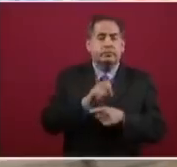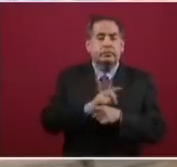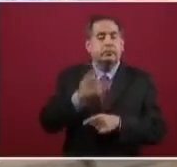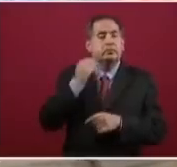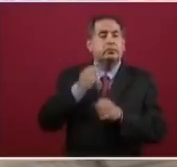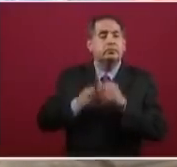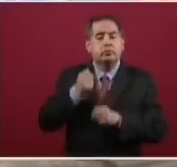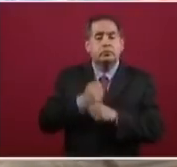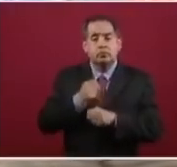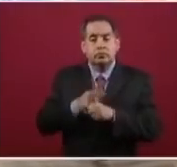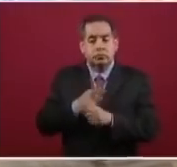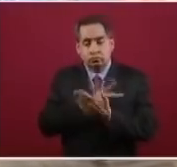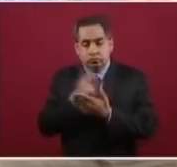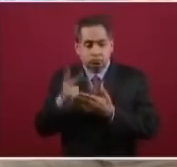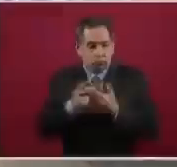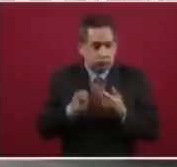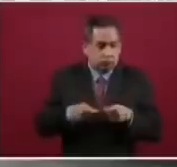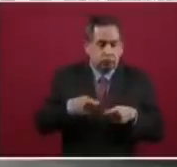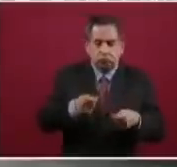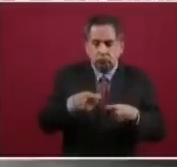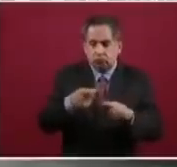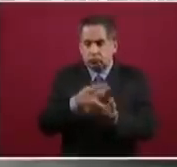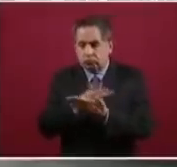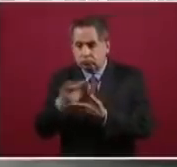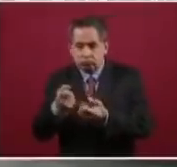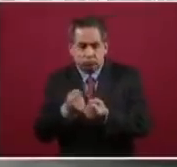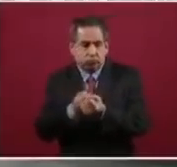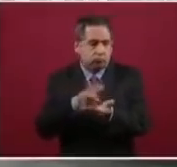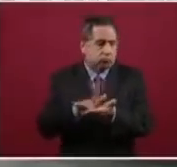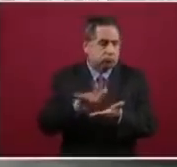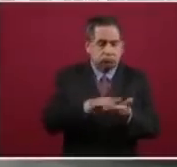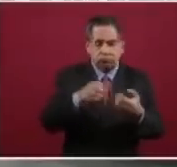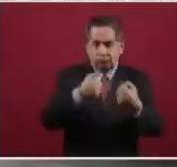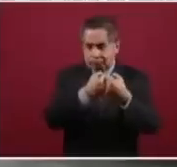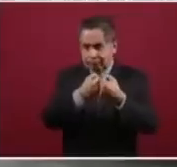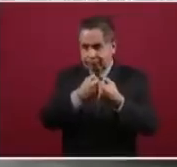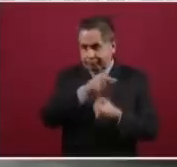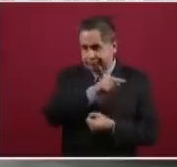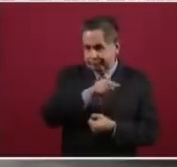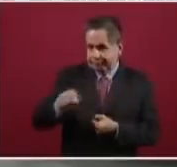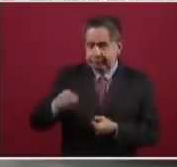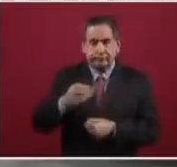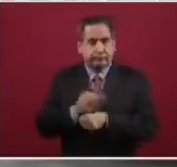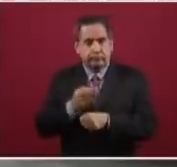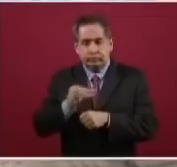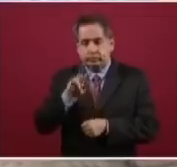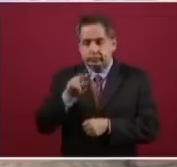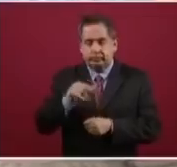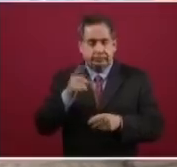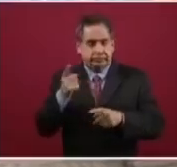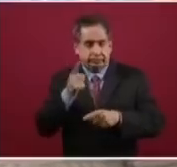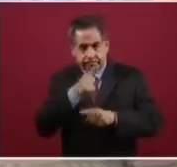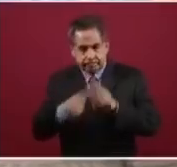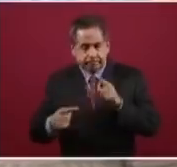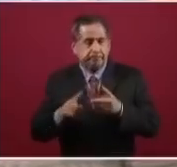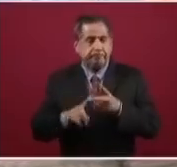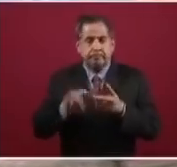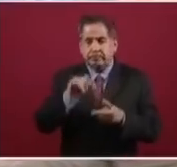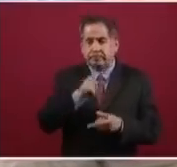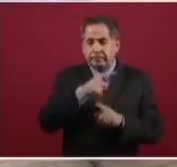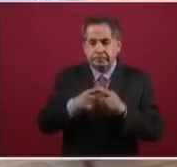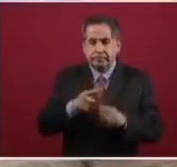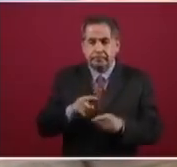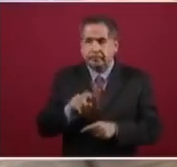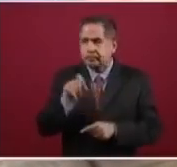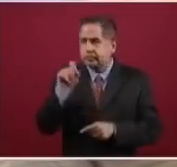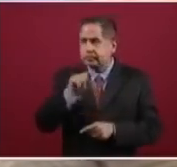años tiene programas compensatorios en esta zona entre otras favoritas él iba a la mitad de precio reducción del isr al 20 por